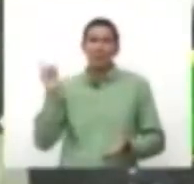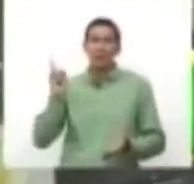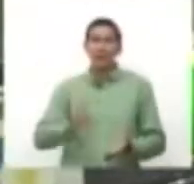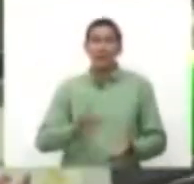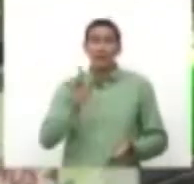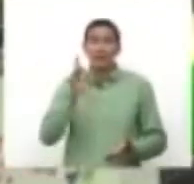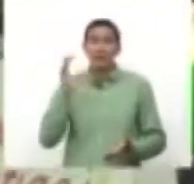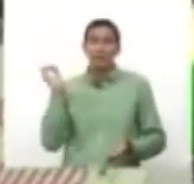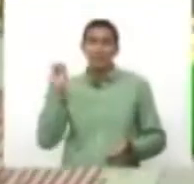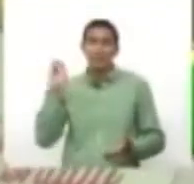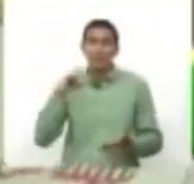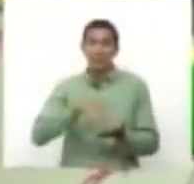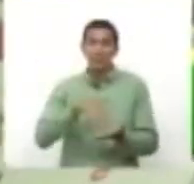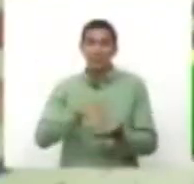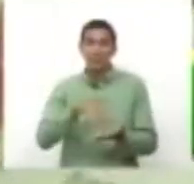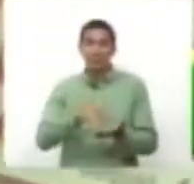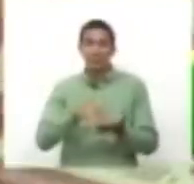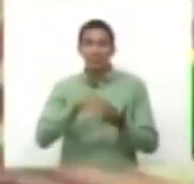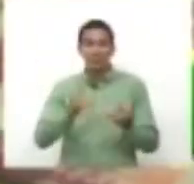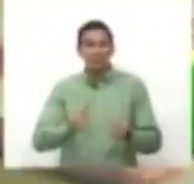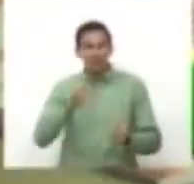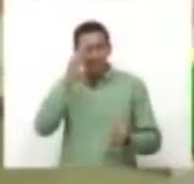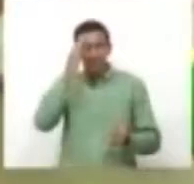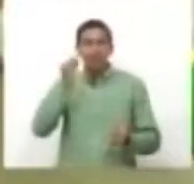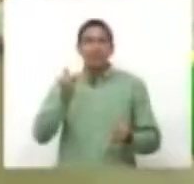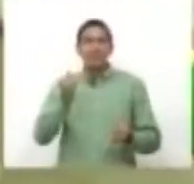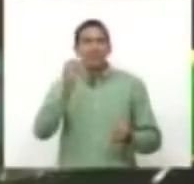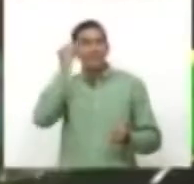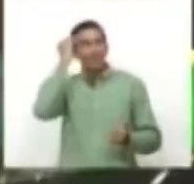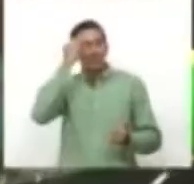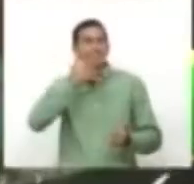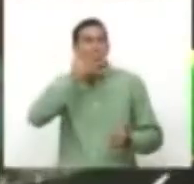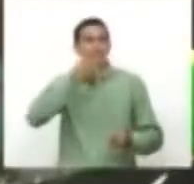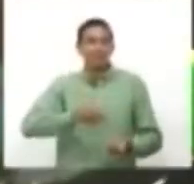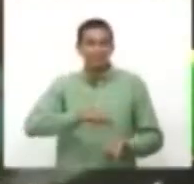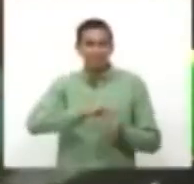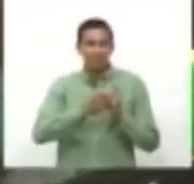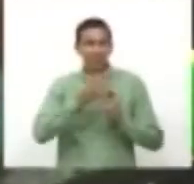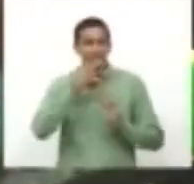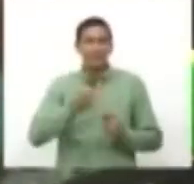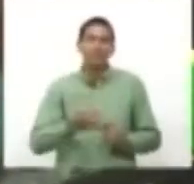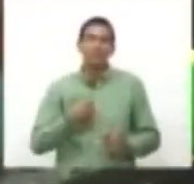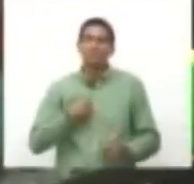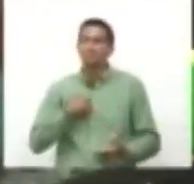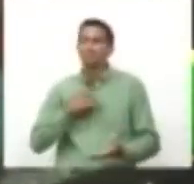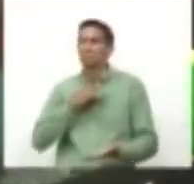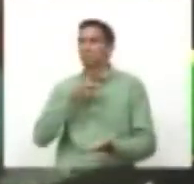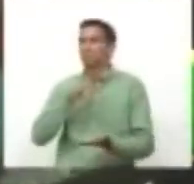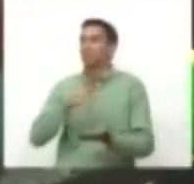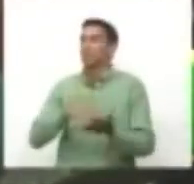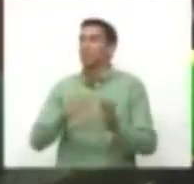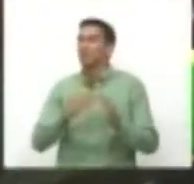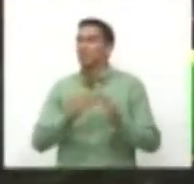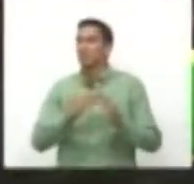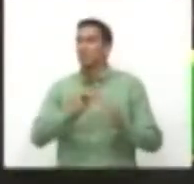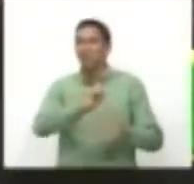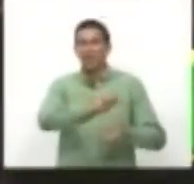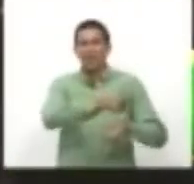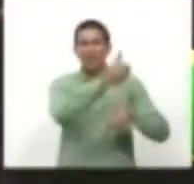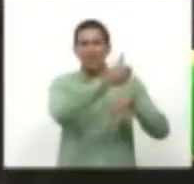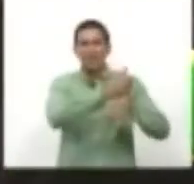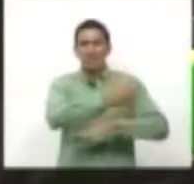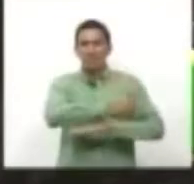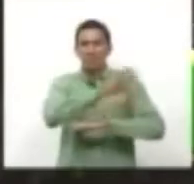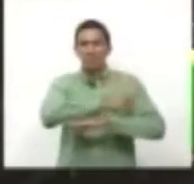Centro Comercial, por fin se hizo realidad su sueño. Todavía no había llegado a mi casa y me llamó el gerente, el señor Incinares, a decirme